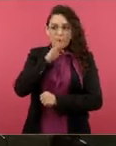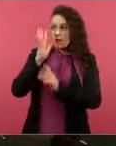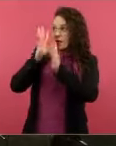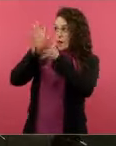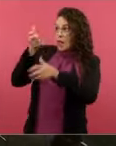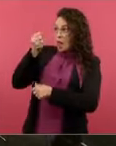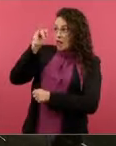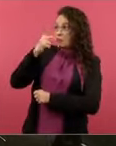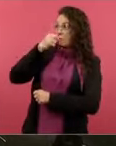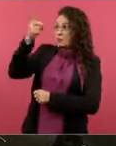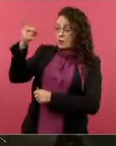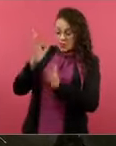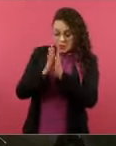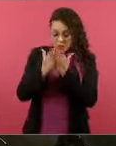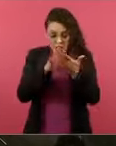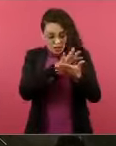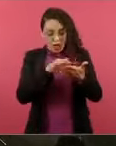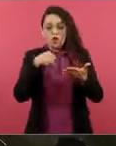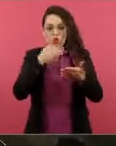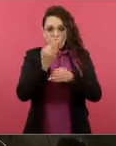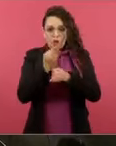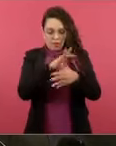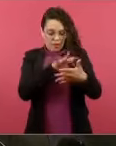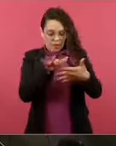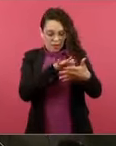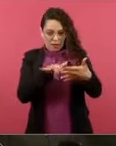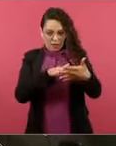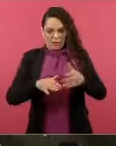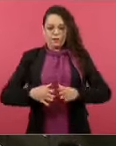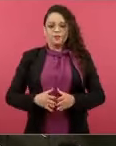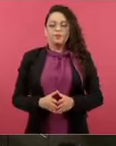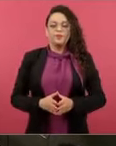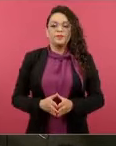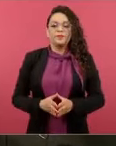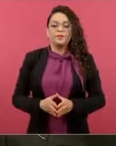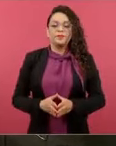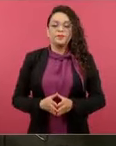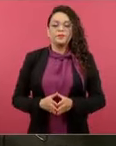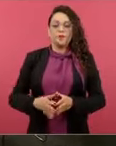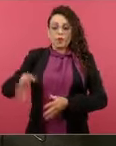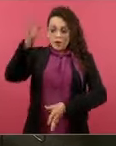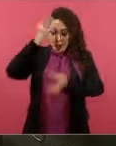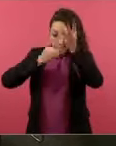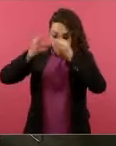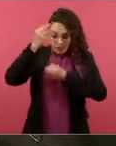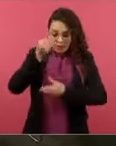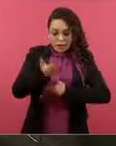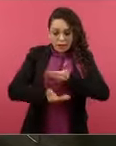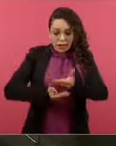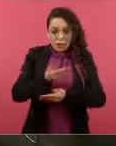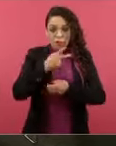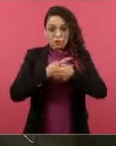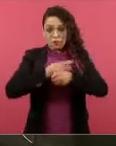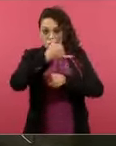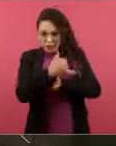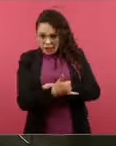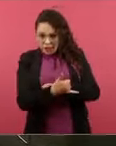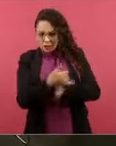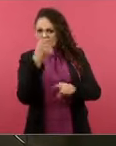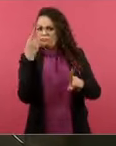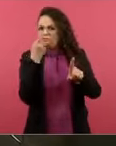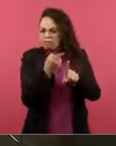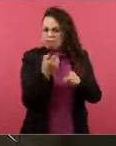como aparece en el libro de texto. Dice así: en este proyecto de aprendizaje-servicio, investigarás cómo